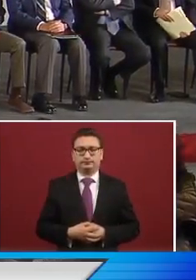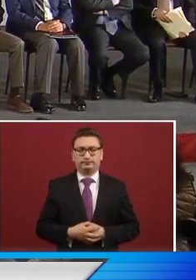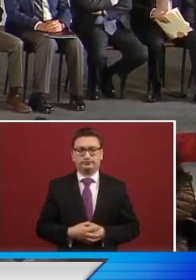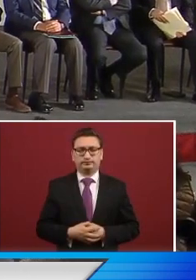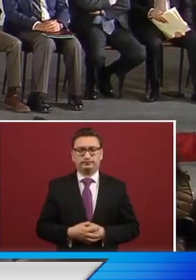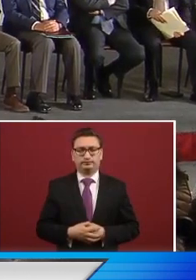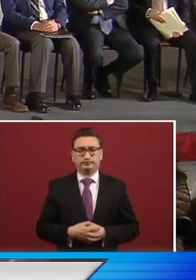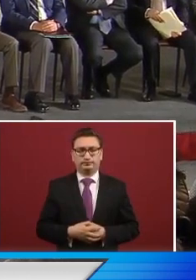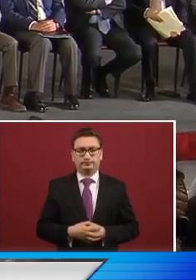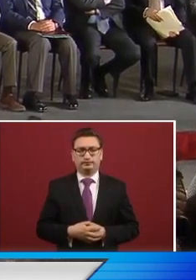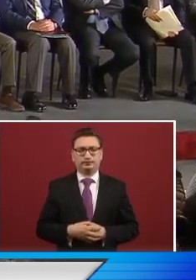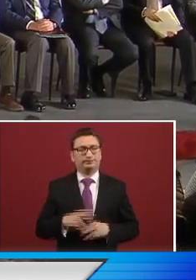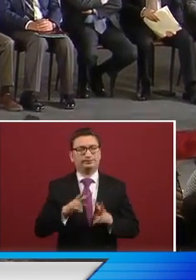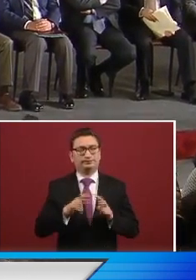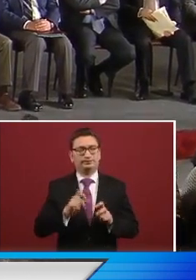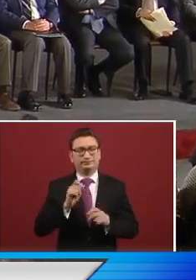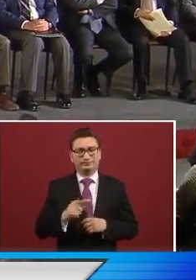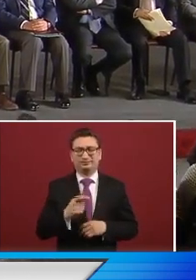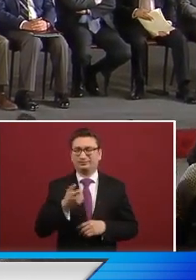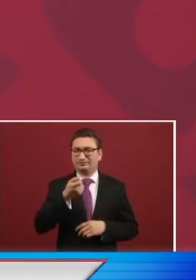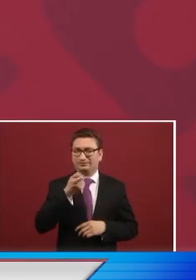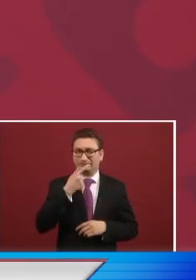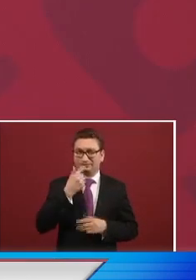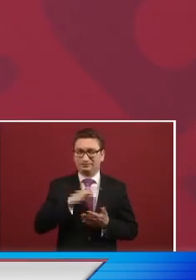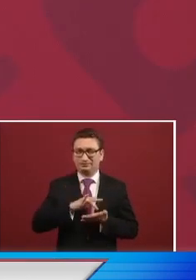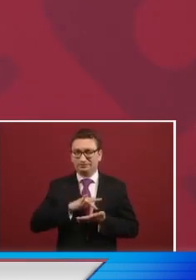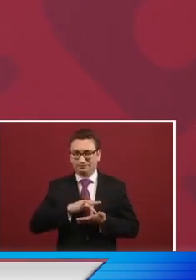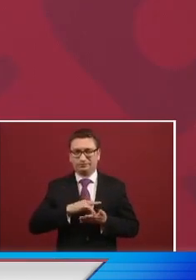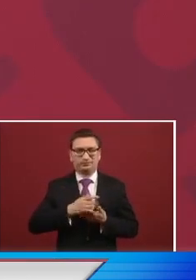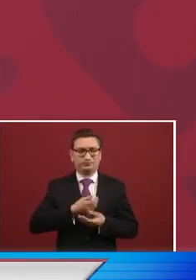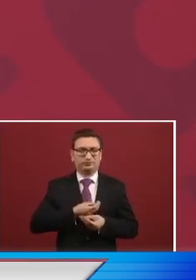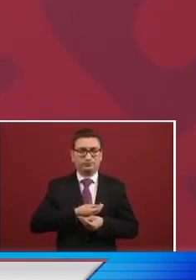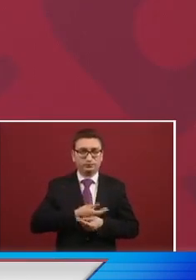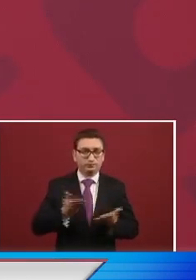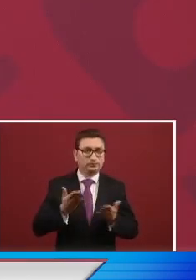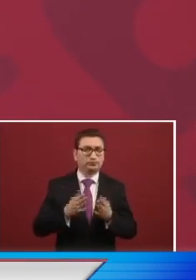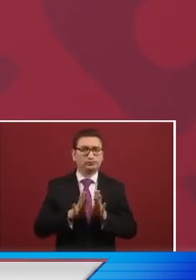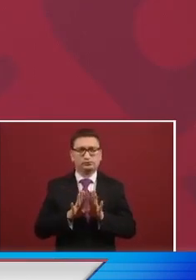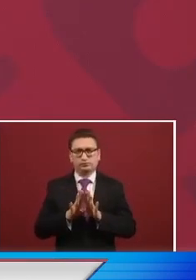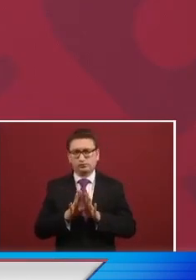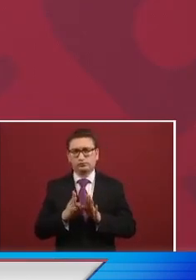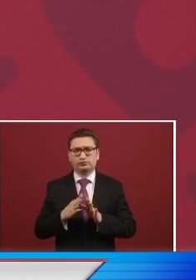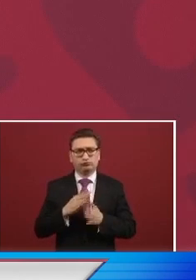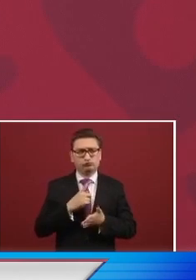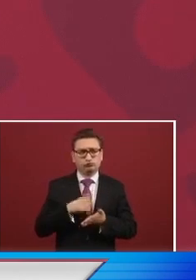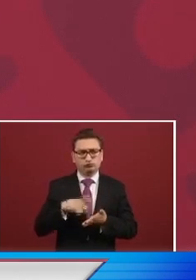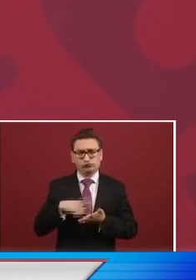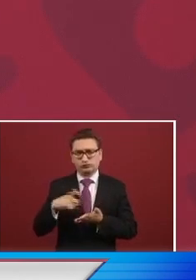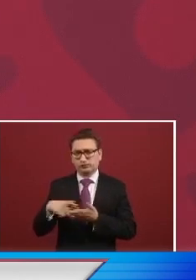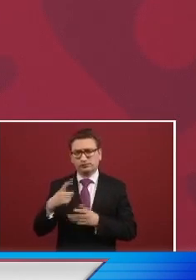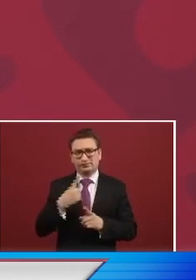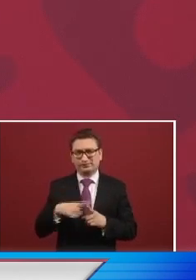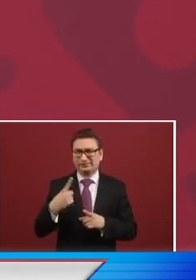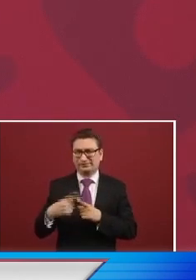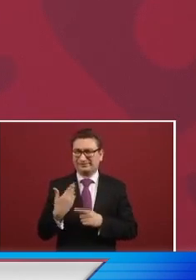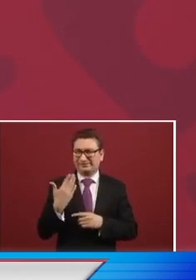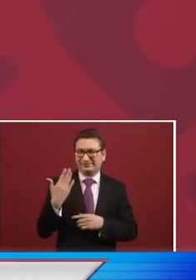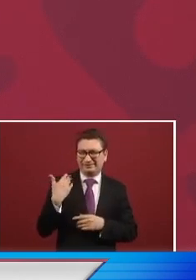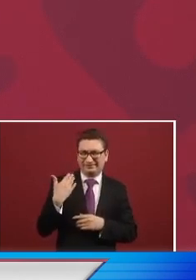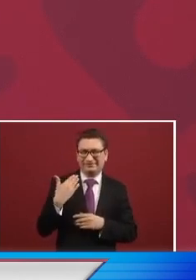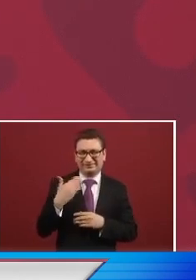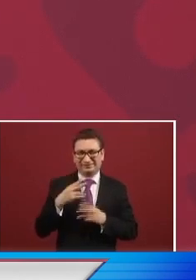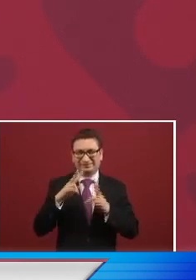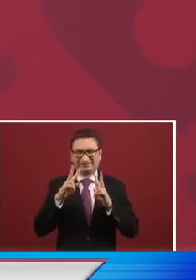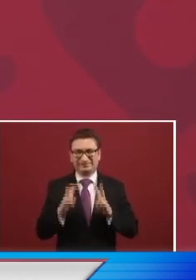de medicamentos. En este proceso de cambio de régimen se eliminan de raíz el régimen corrupto de injusticias y privilegios. Es un